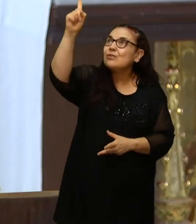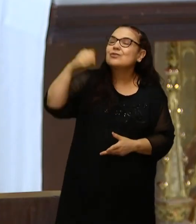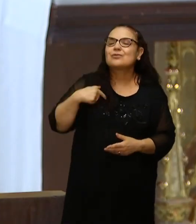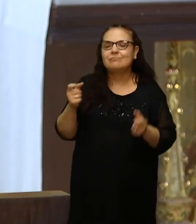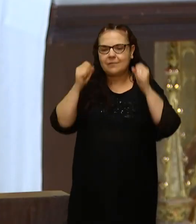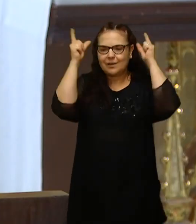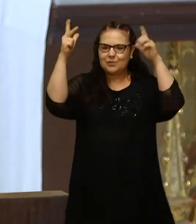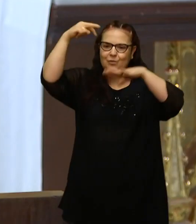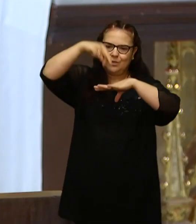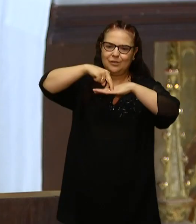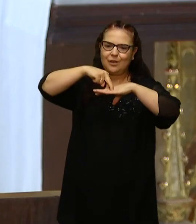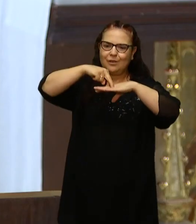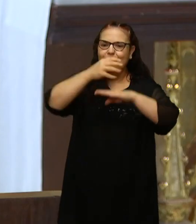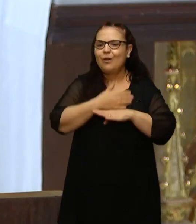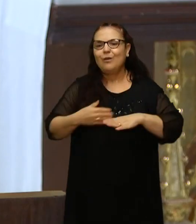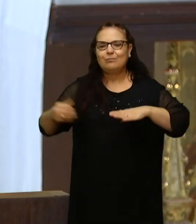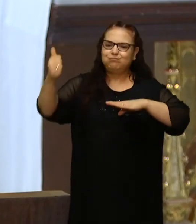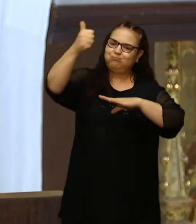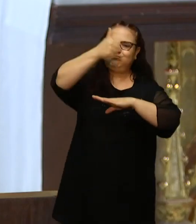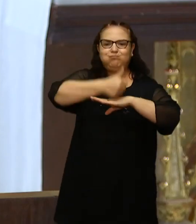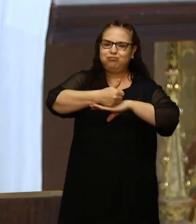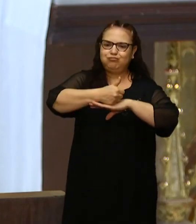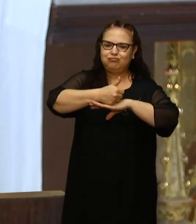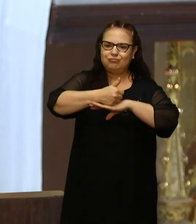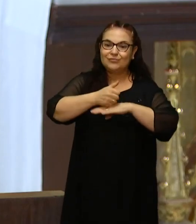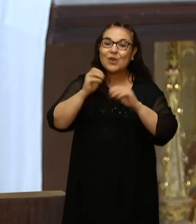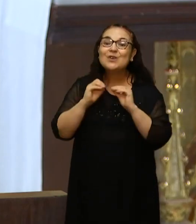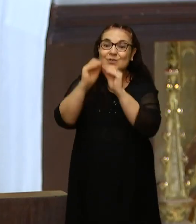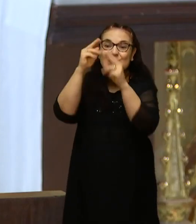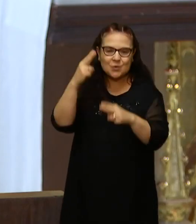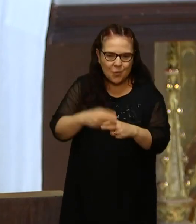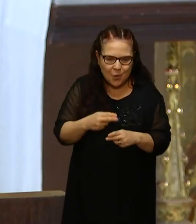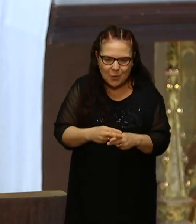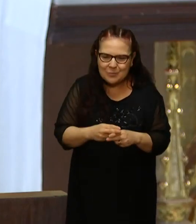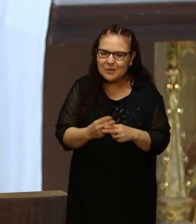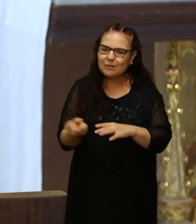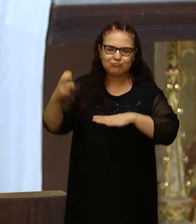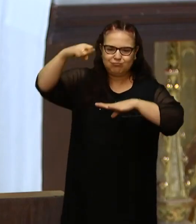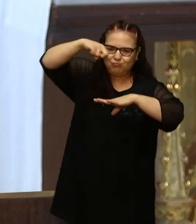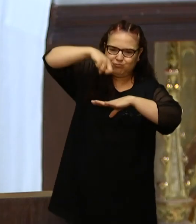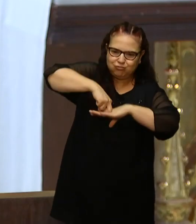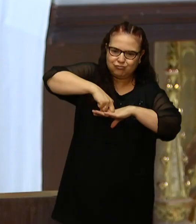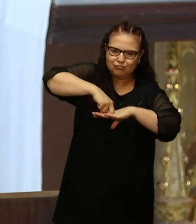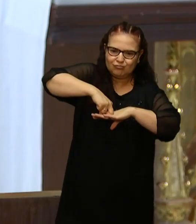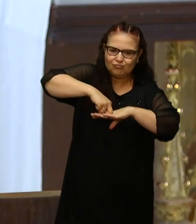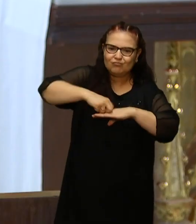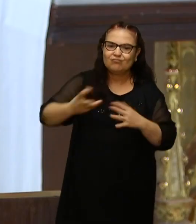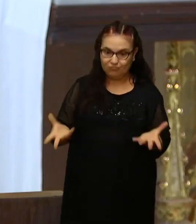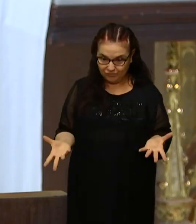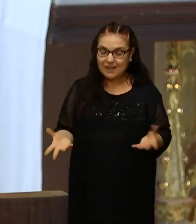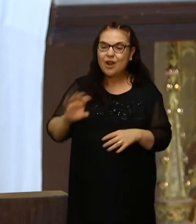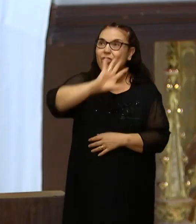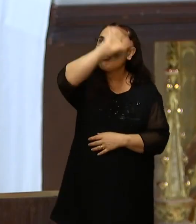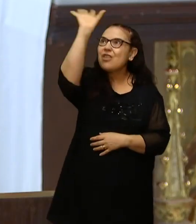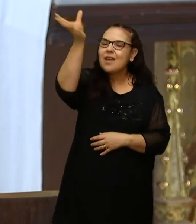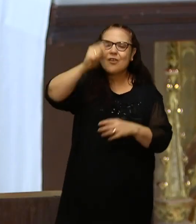lo exalta, haciendo que su nombre, en su nombre se doble toda rodilla, en el